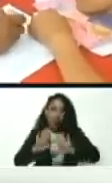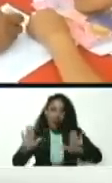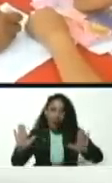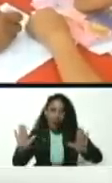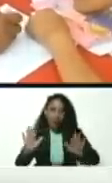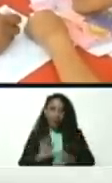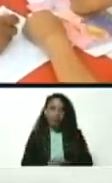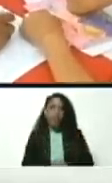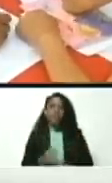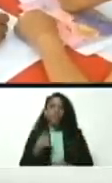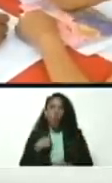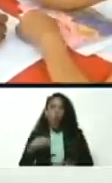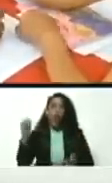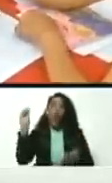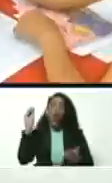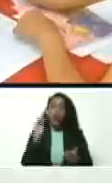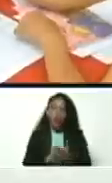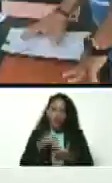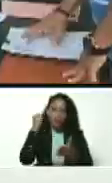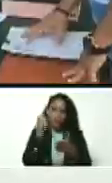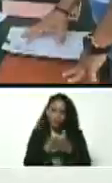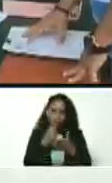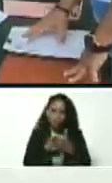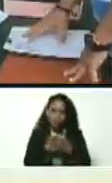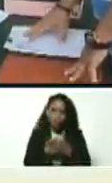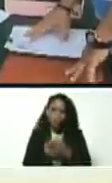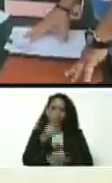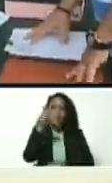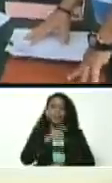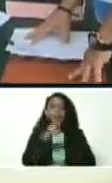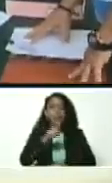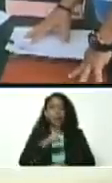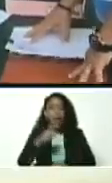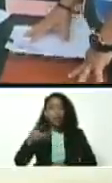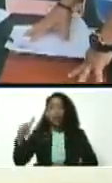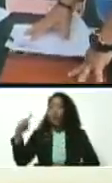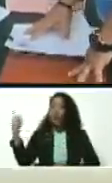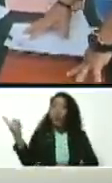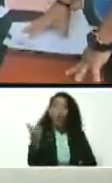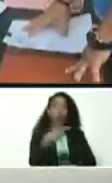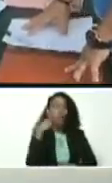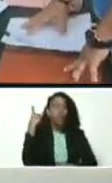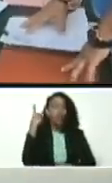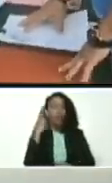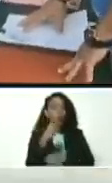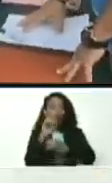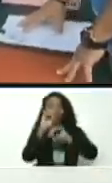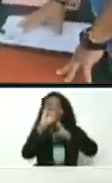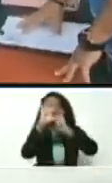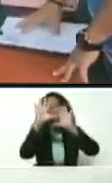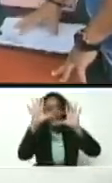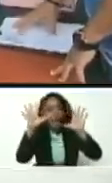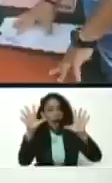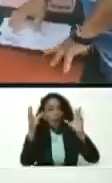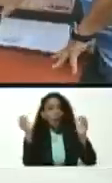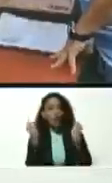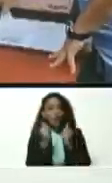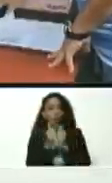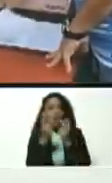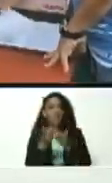y vuelvo a insistir en la necesidad de que seamos coherentes con los valores